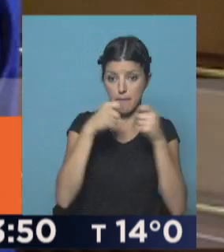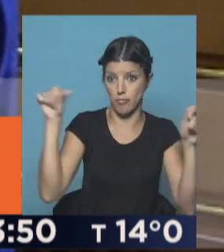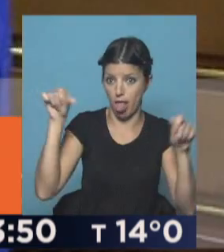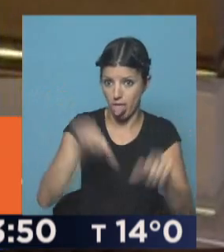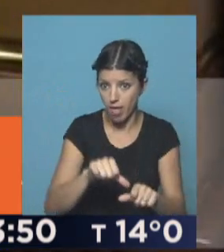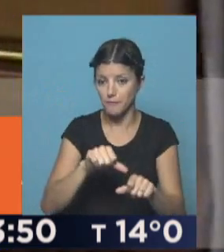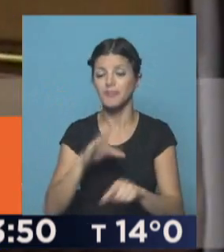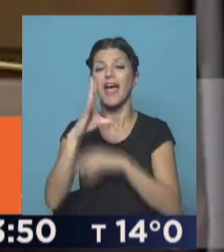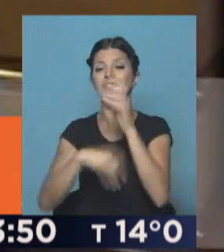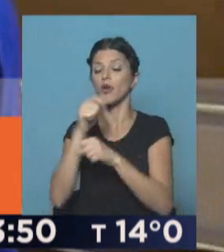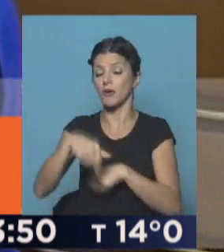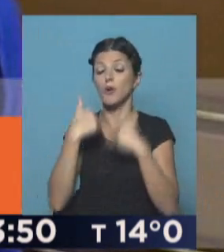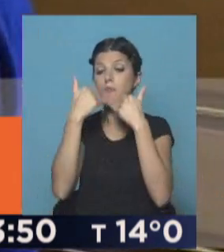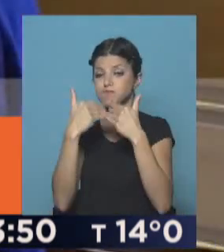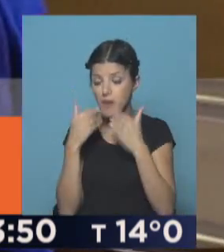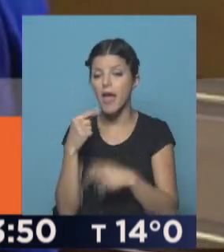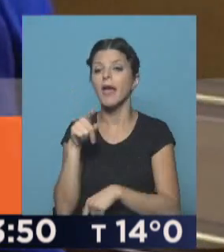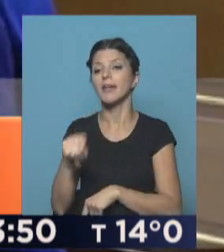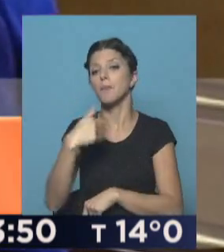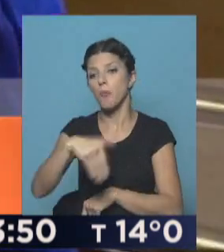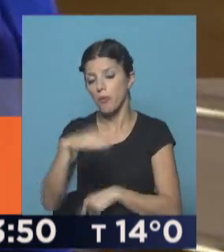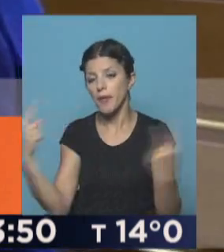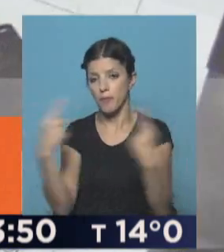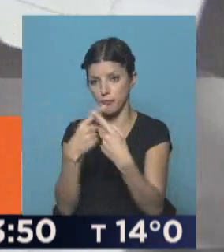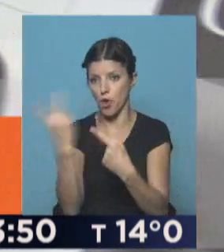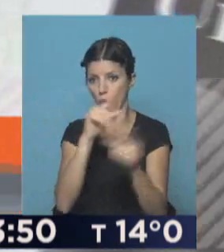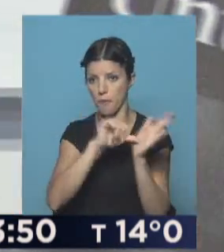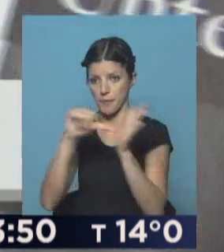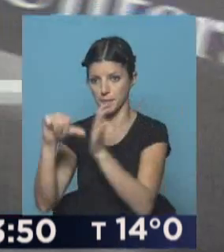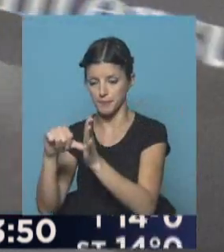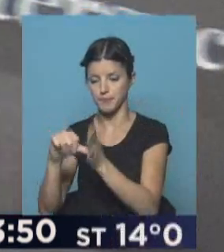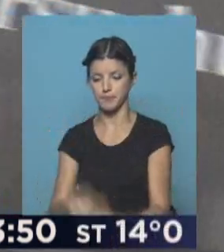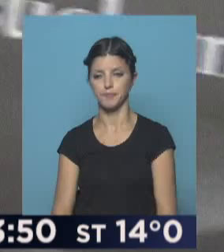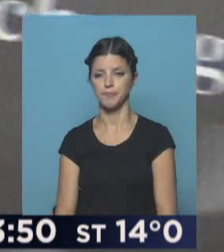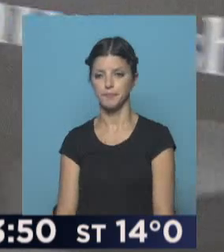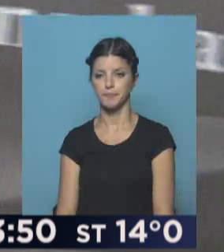impensado en la tensión entre Ankara y Berlín.